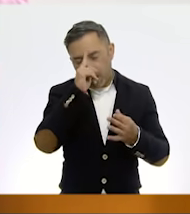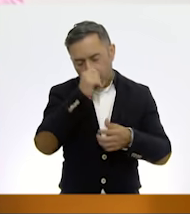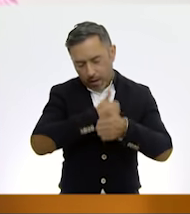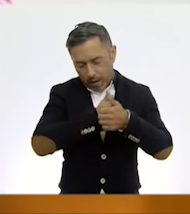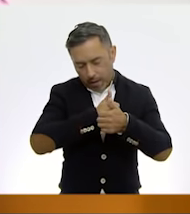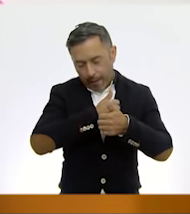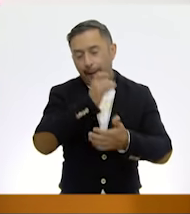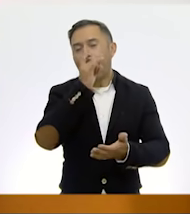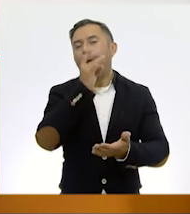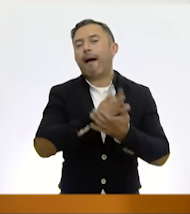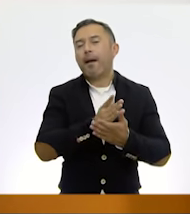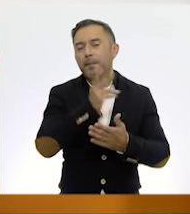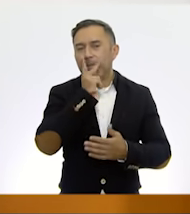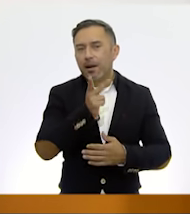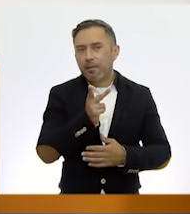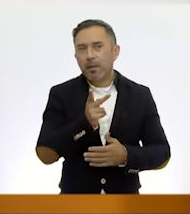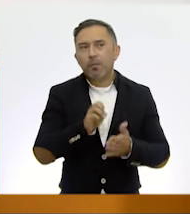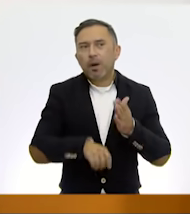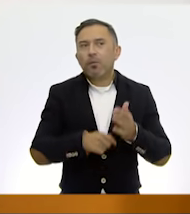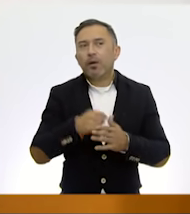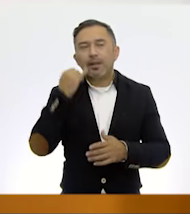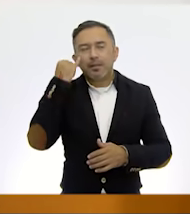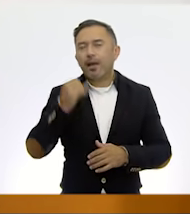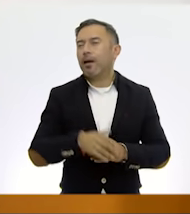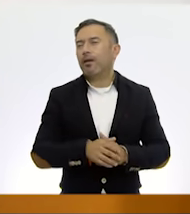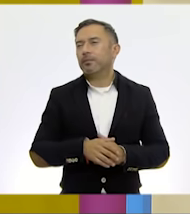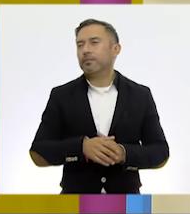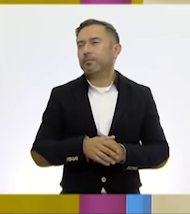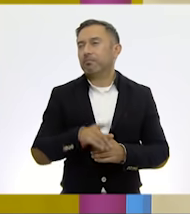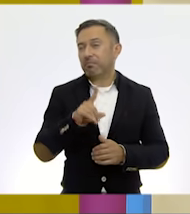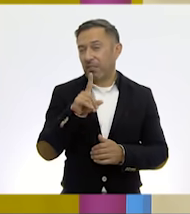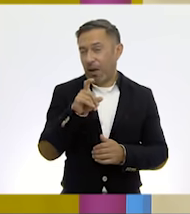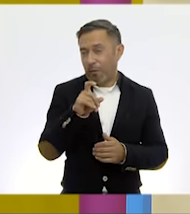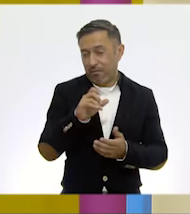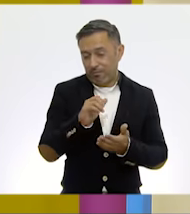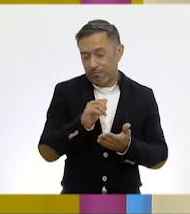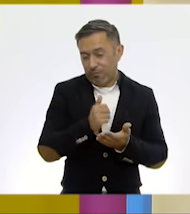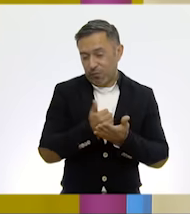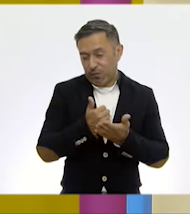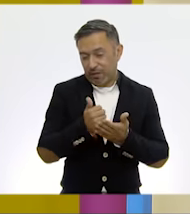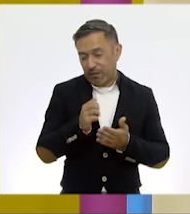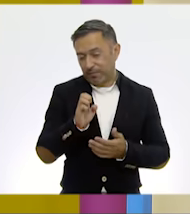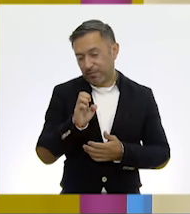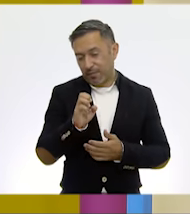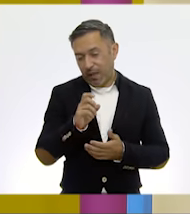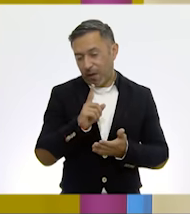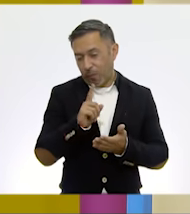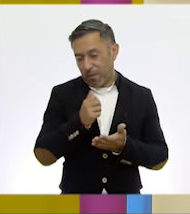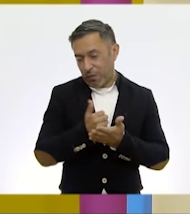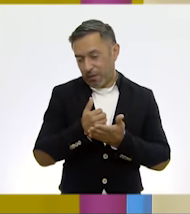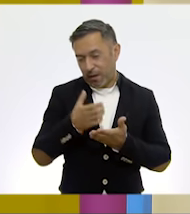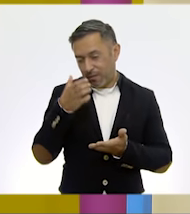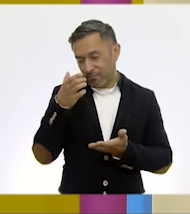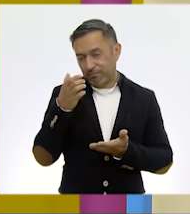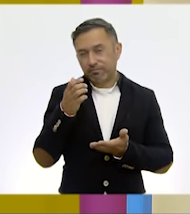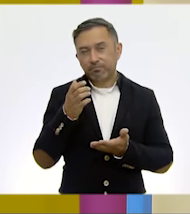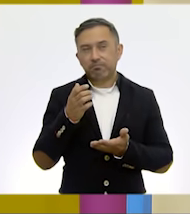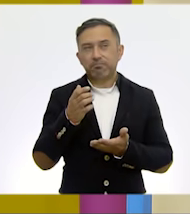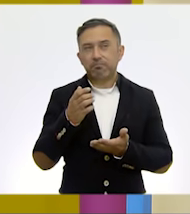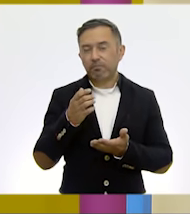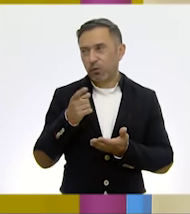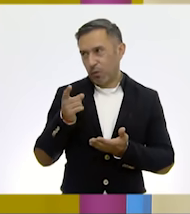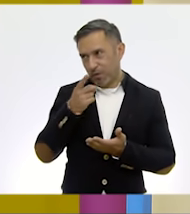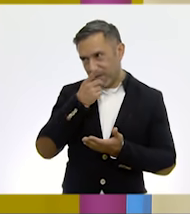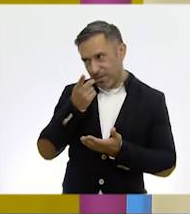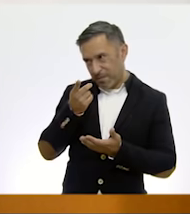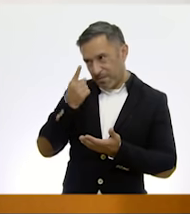envase. ¿Tú qué me contestarías? Cualquier cosa. ¿Te contestaría como para líquidos?